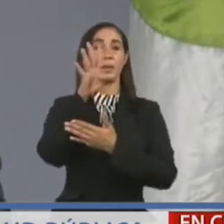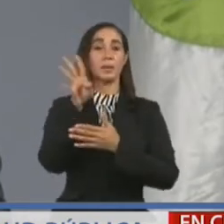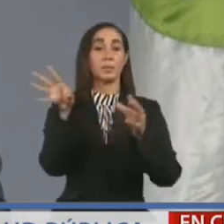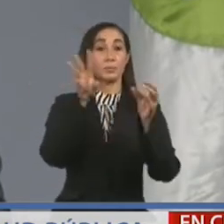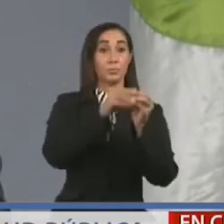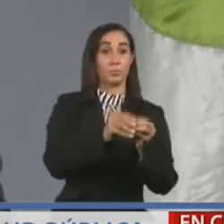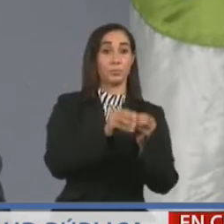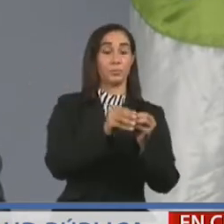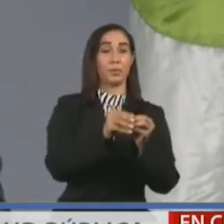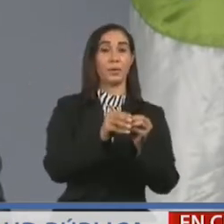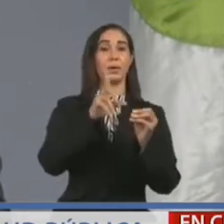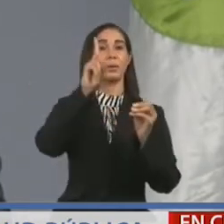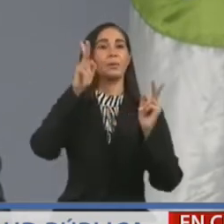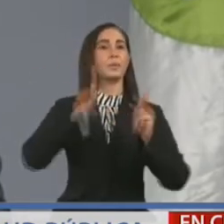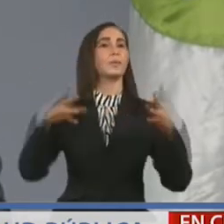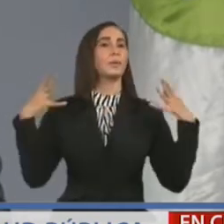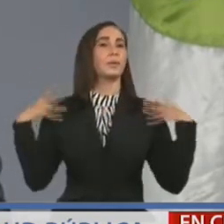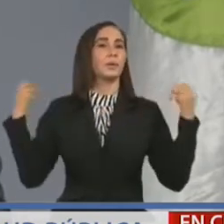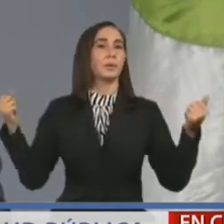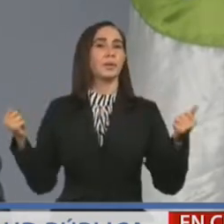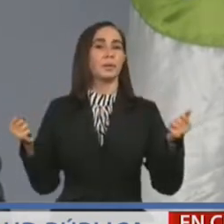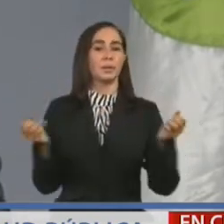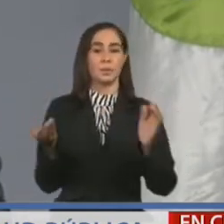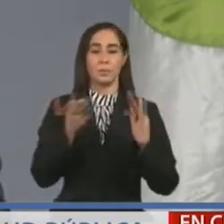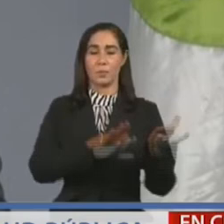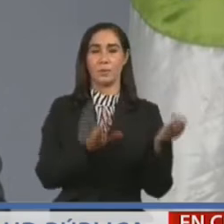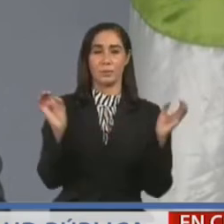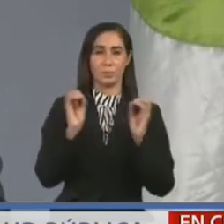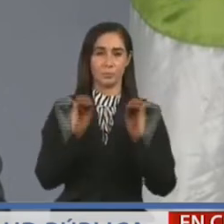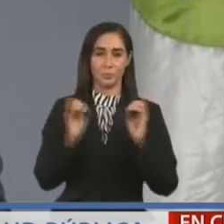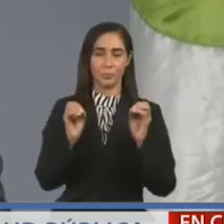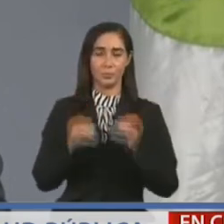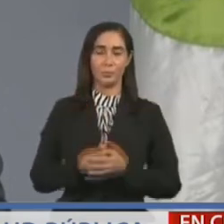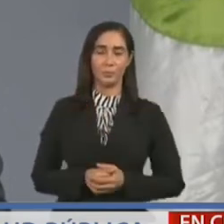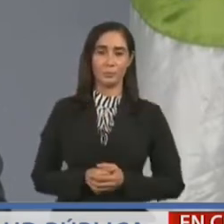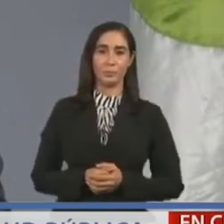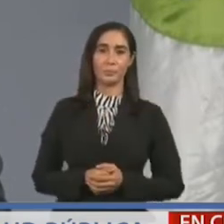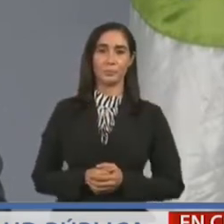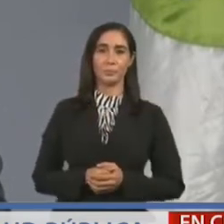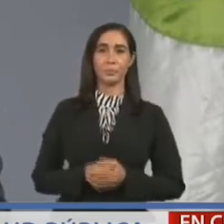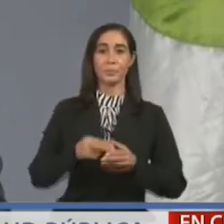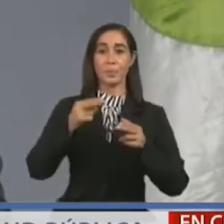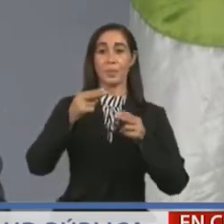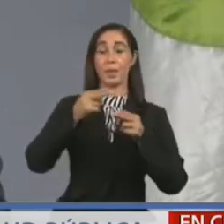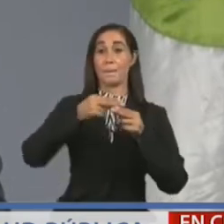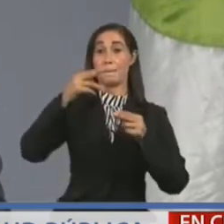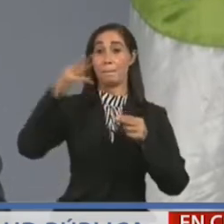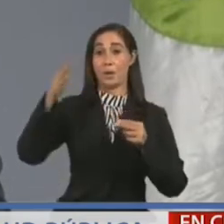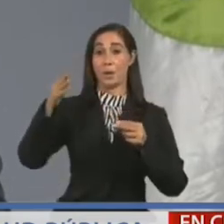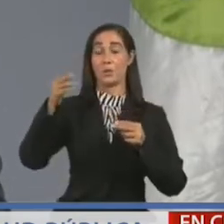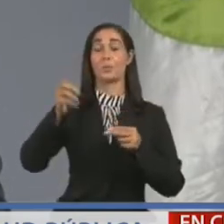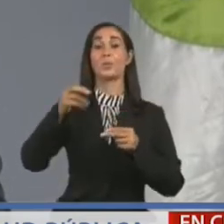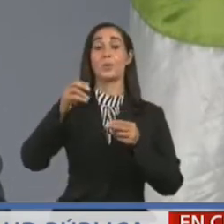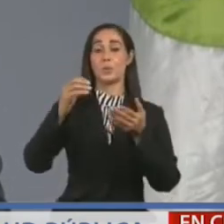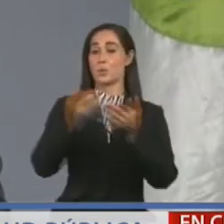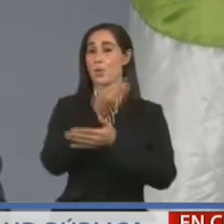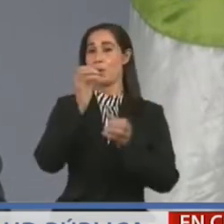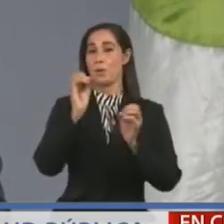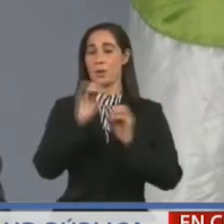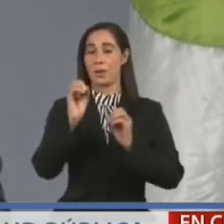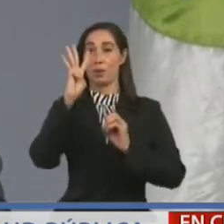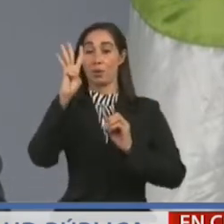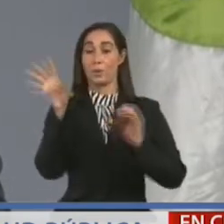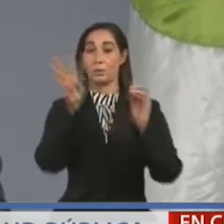acumulados, un recuperado, ningún fallecimiento. Bauruco, 0 casos nuevos,